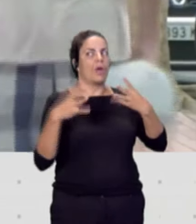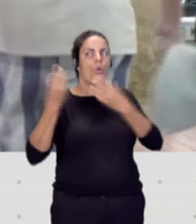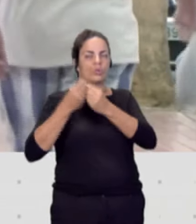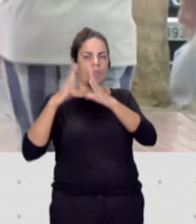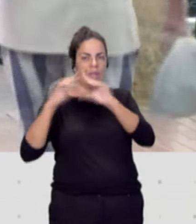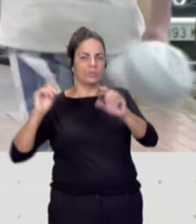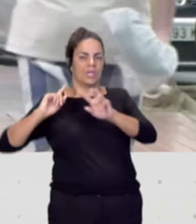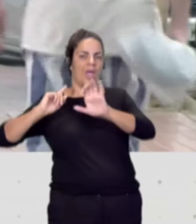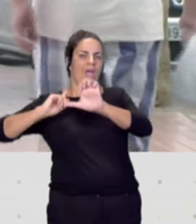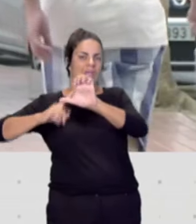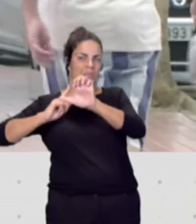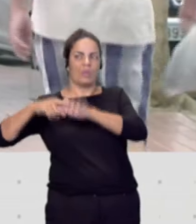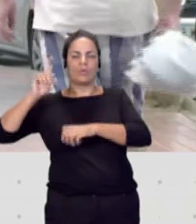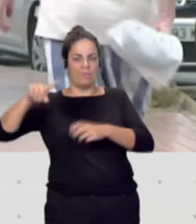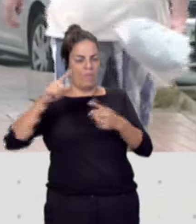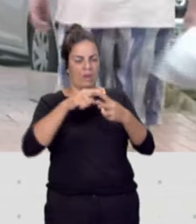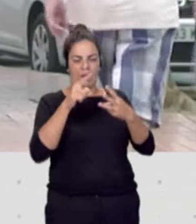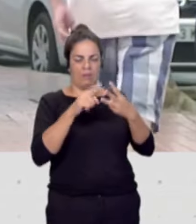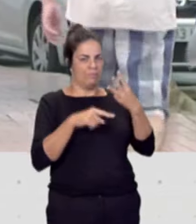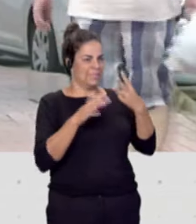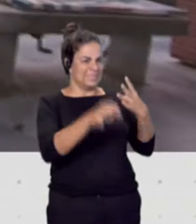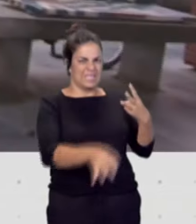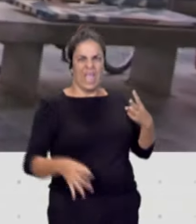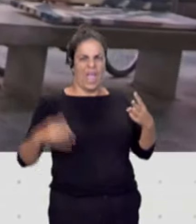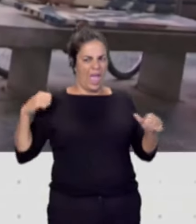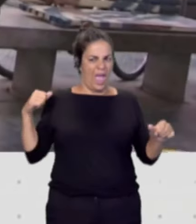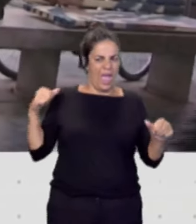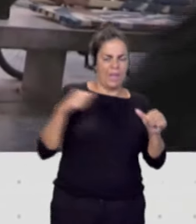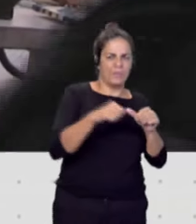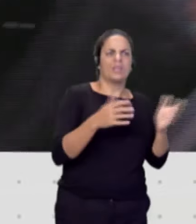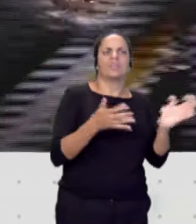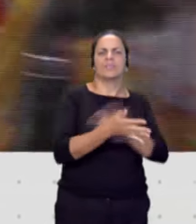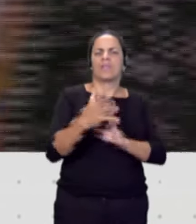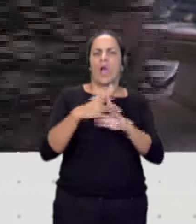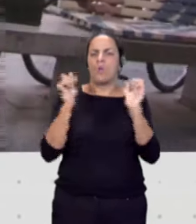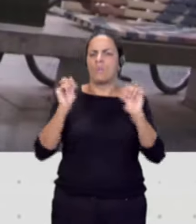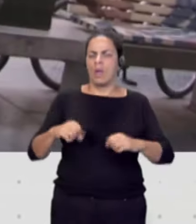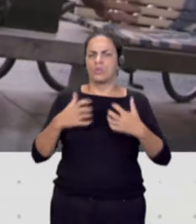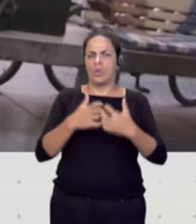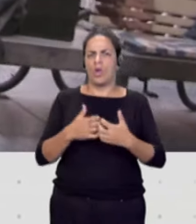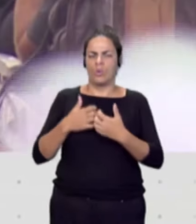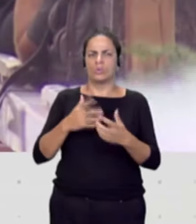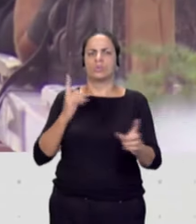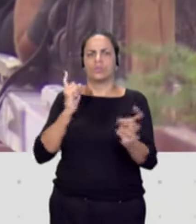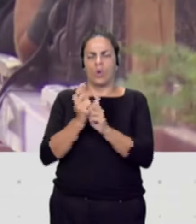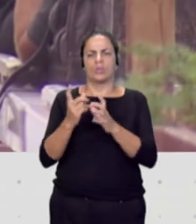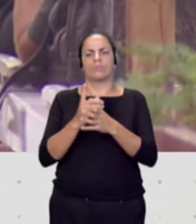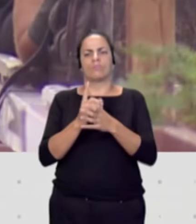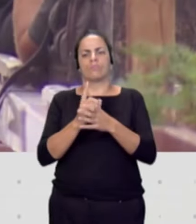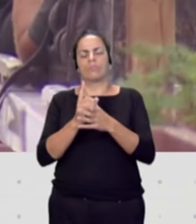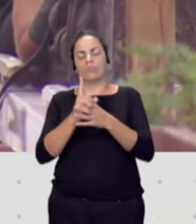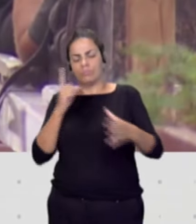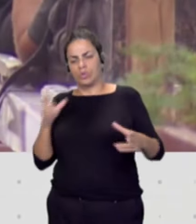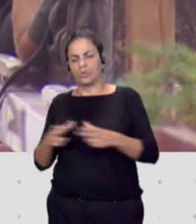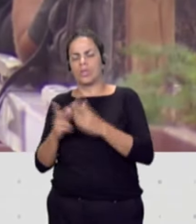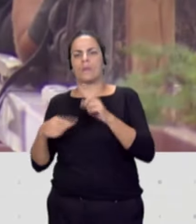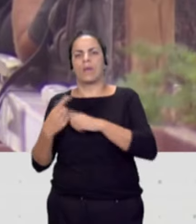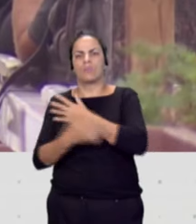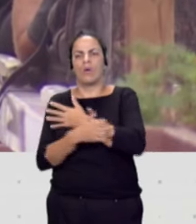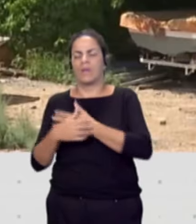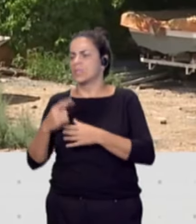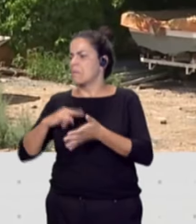Extremadura. ¿Cómo es posible que a estas alturas no tengamos un pacto de lucha contra la pobreza y la exclusión social, un plan donde se impliquen todos